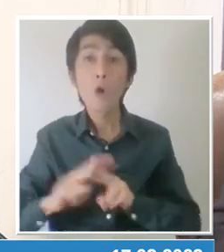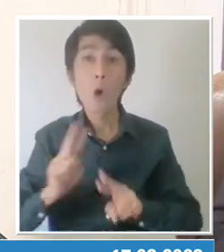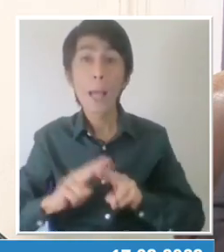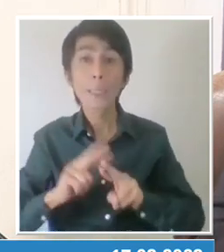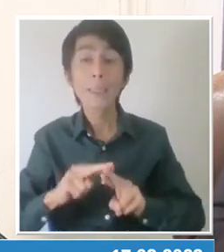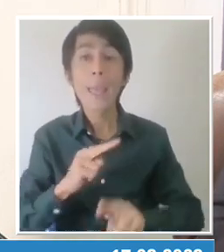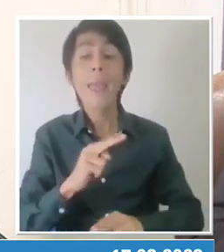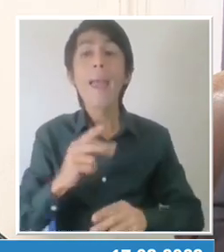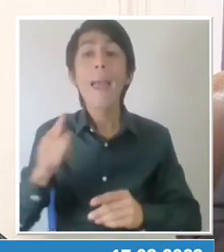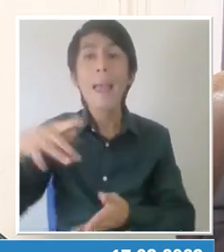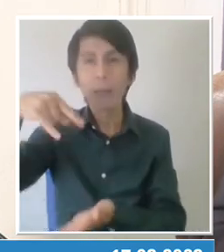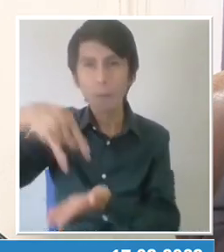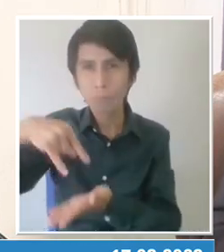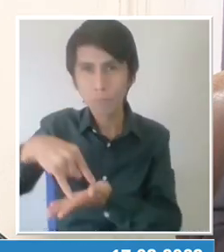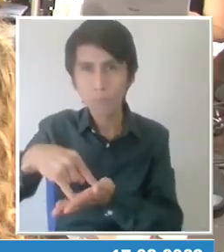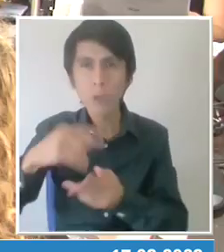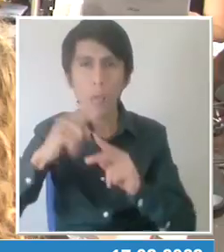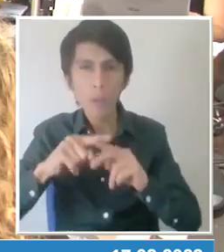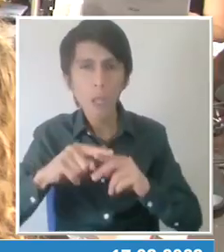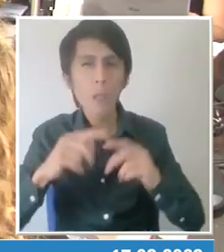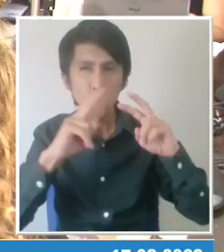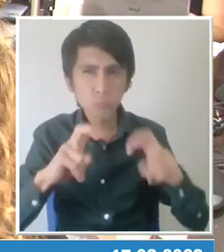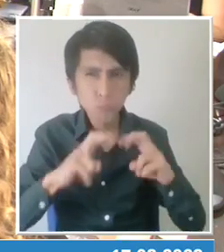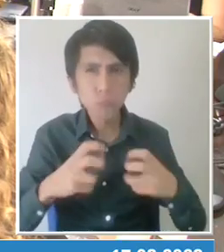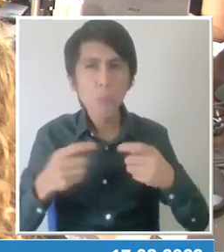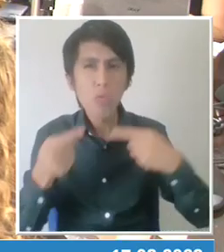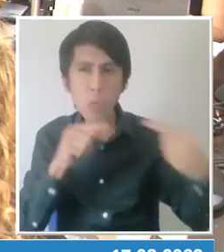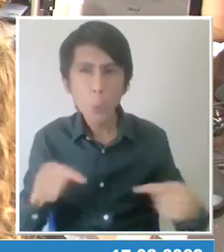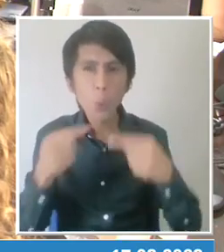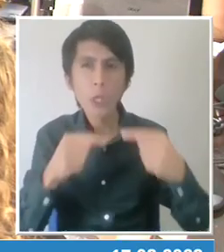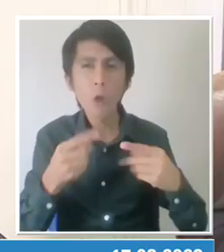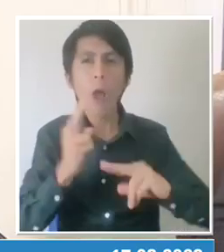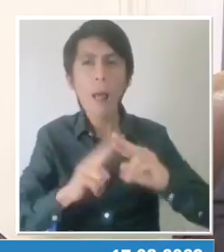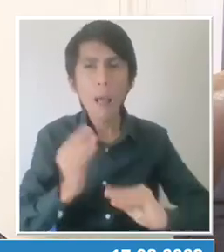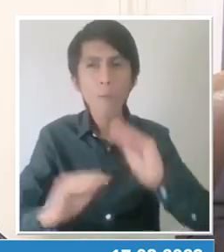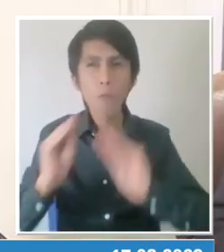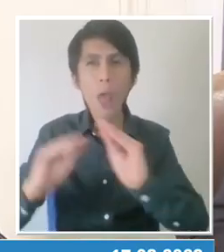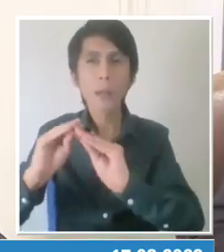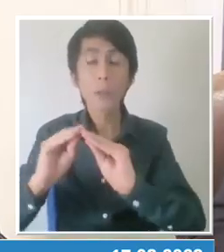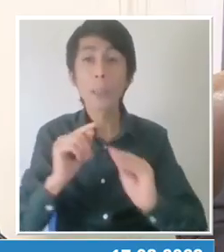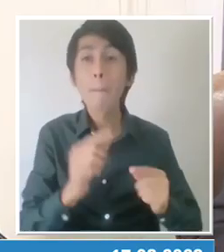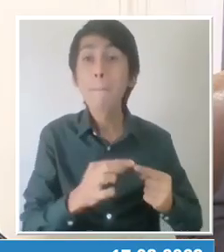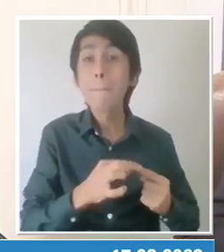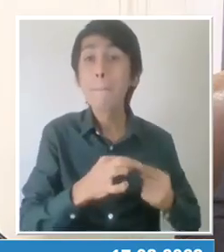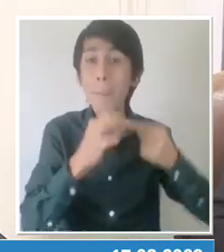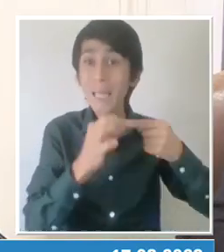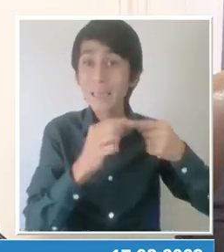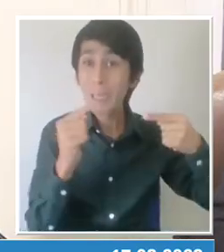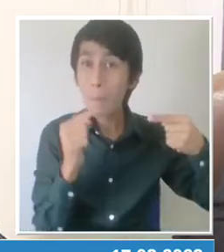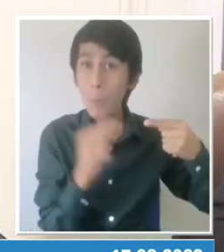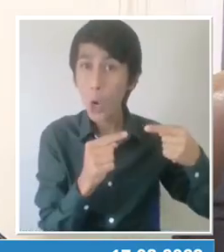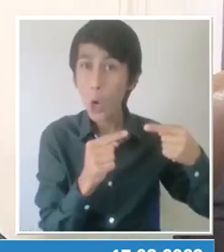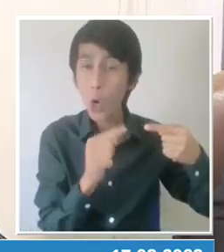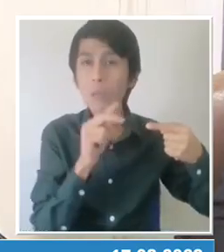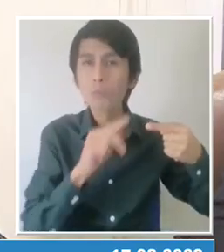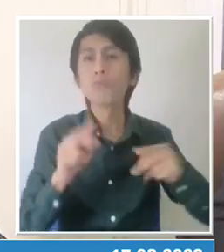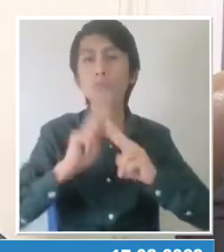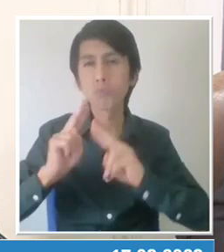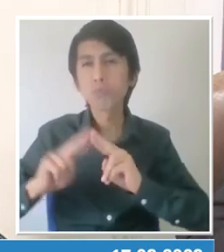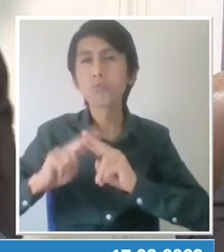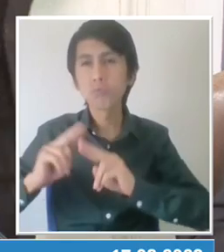discutiendo, elaborando para, sobre esa base fundamental, lograr que todos podamos coincidir